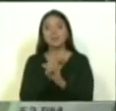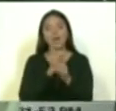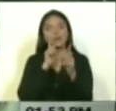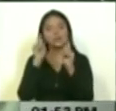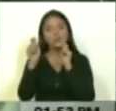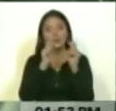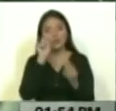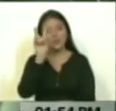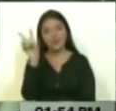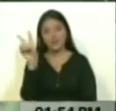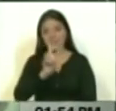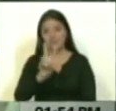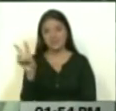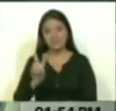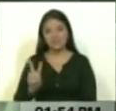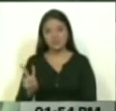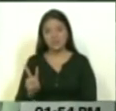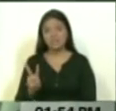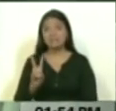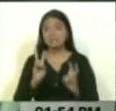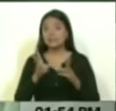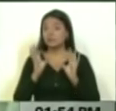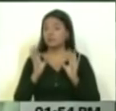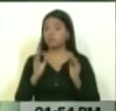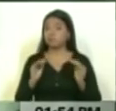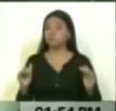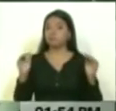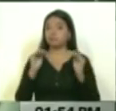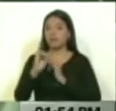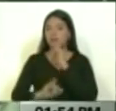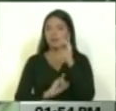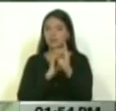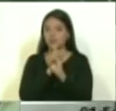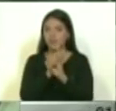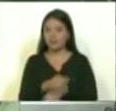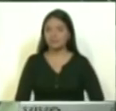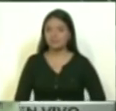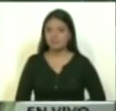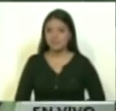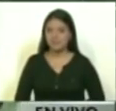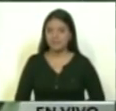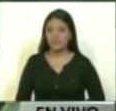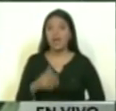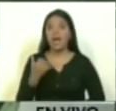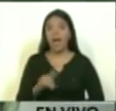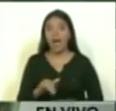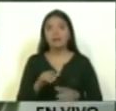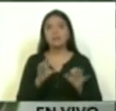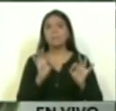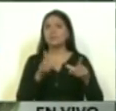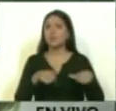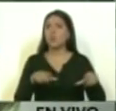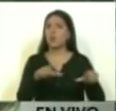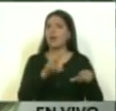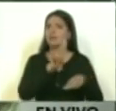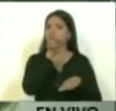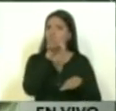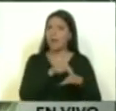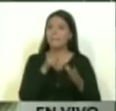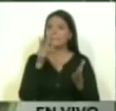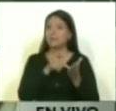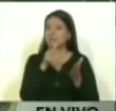de Venezuela, con carácter y estándar internacional. Tenemos un pabellón nacional donde participan